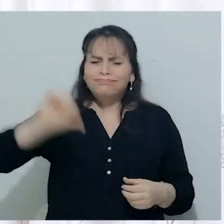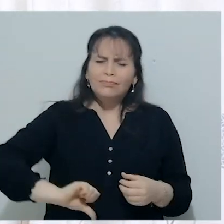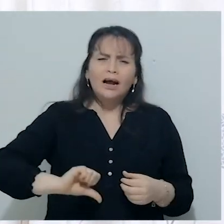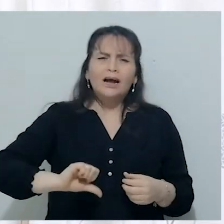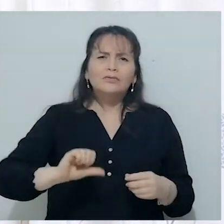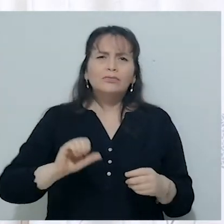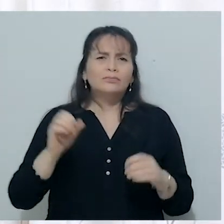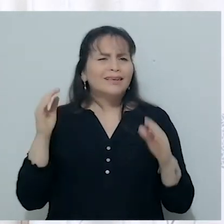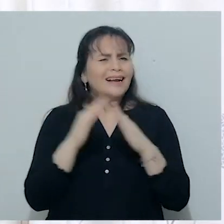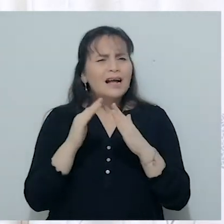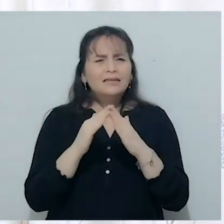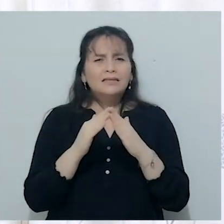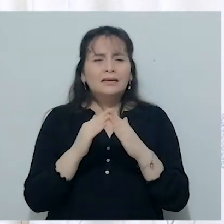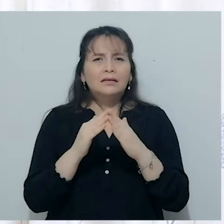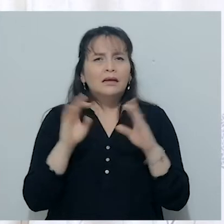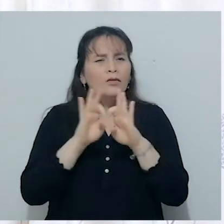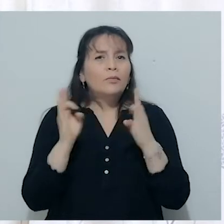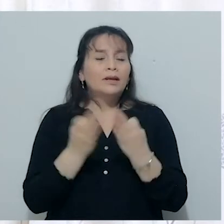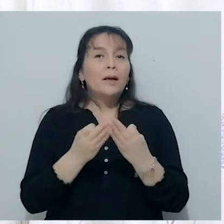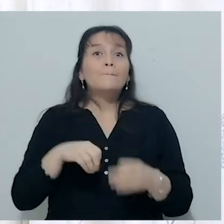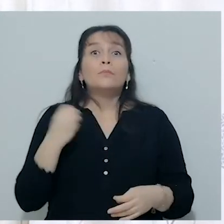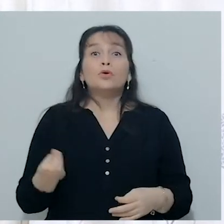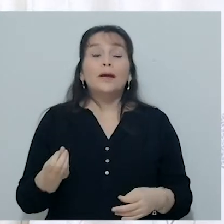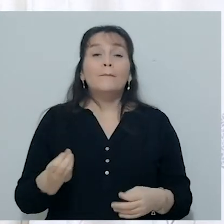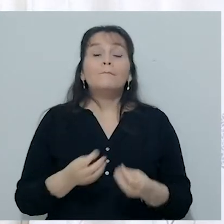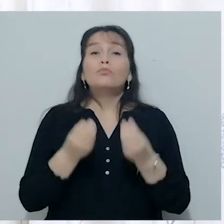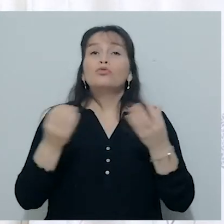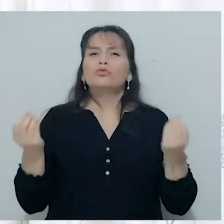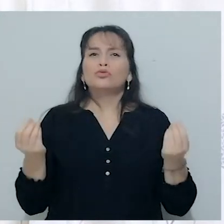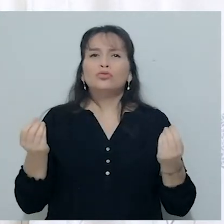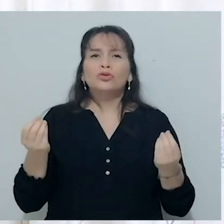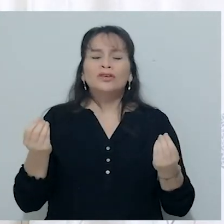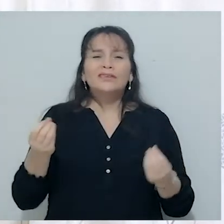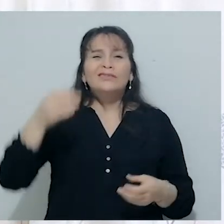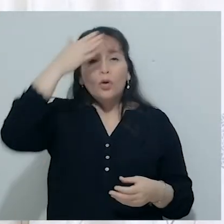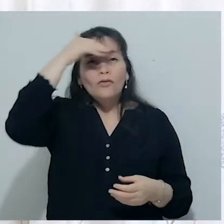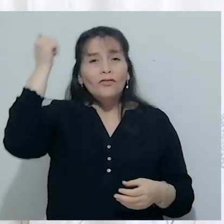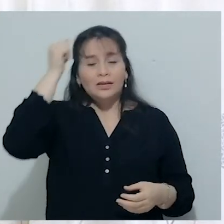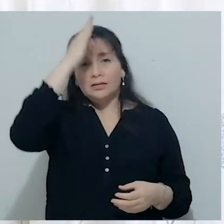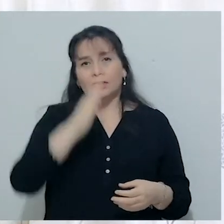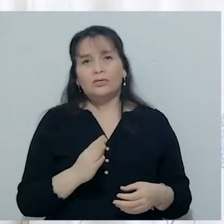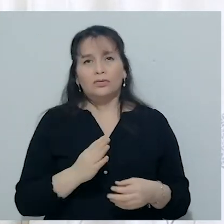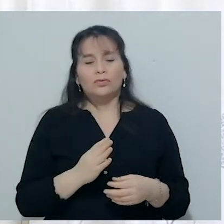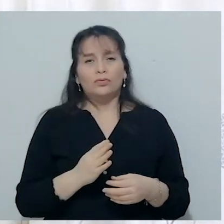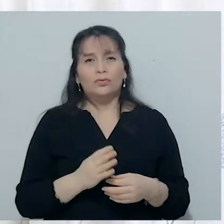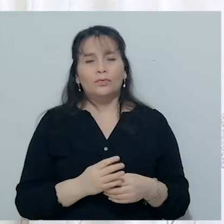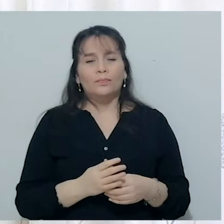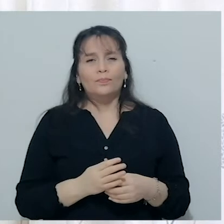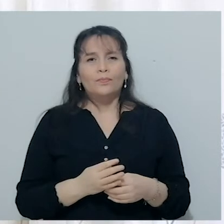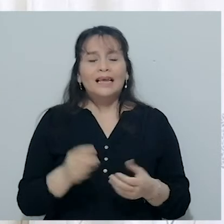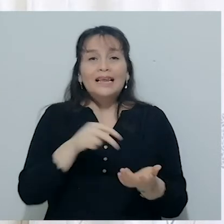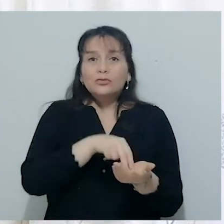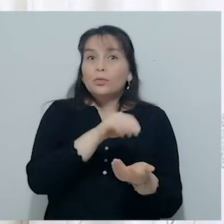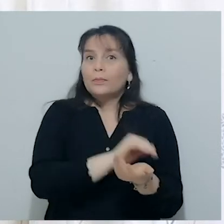familia? ¿Por qué hay tanto fracaso en el hogar? Porque muchos se olvidaron de Dios. Cuídate de